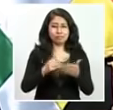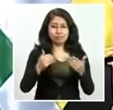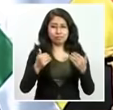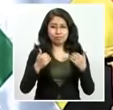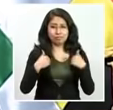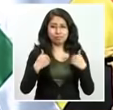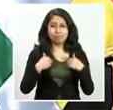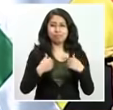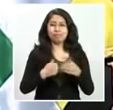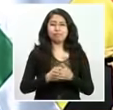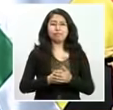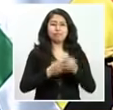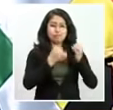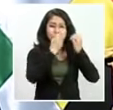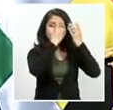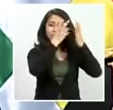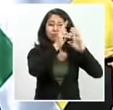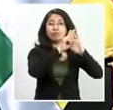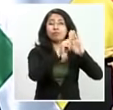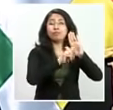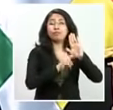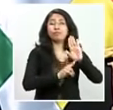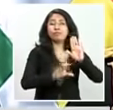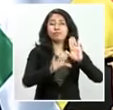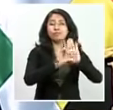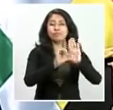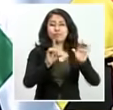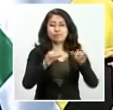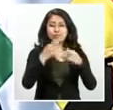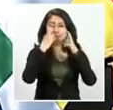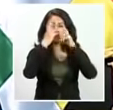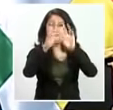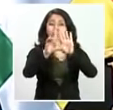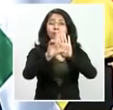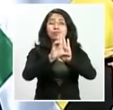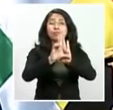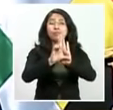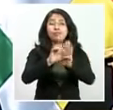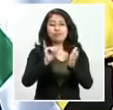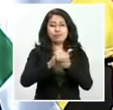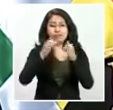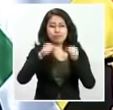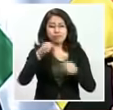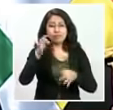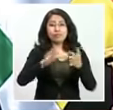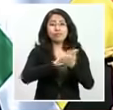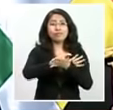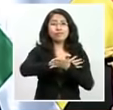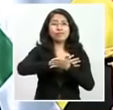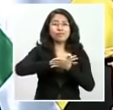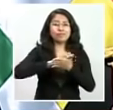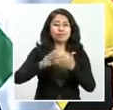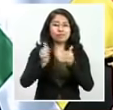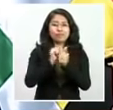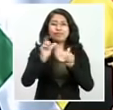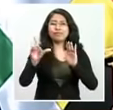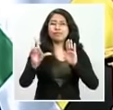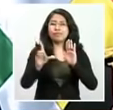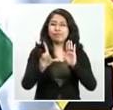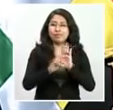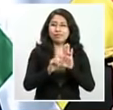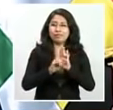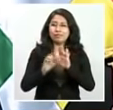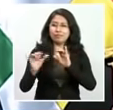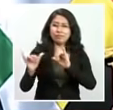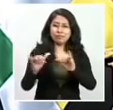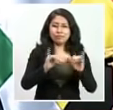de acuerdo a la normativa legal, de acuerdo a las leyes, que se haga justicia con las leyes, la aplicación de